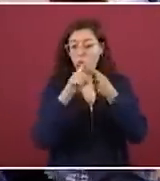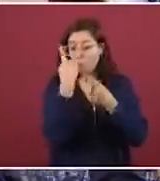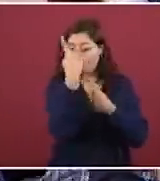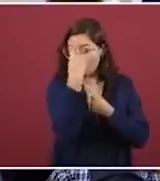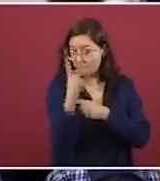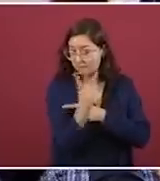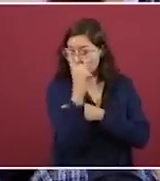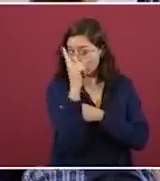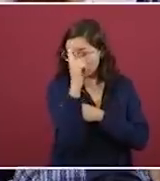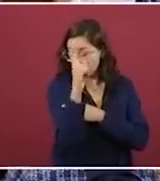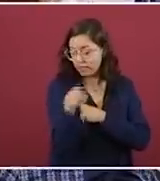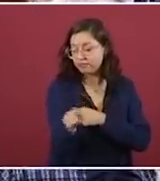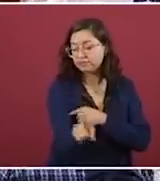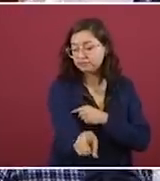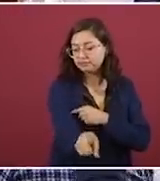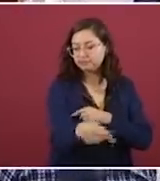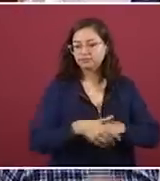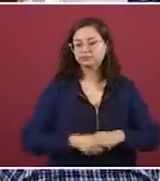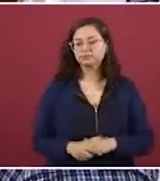Una.